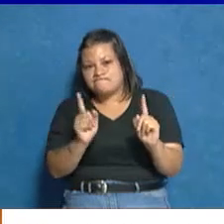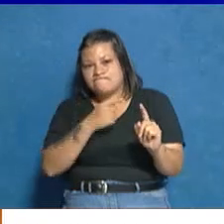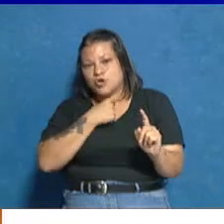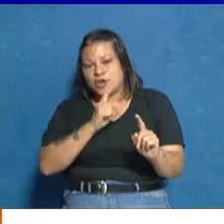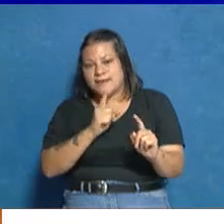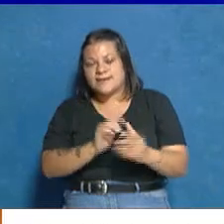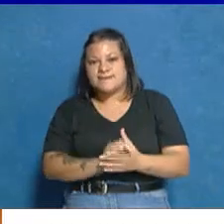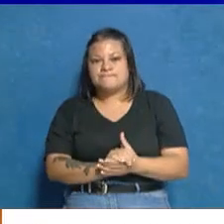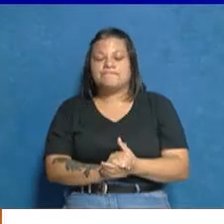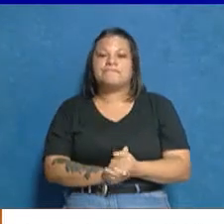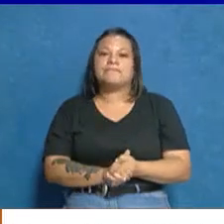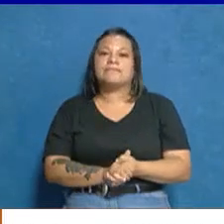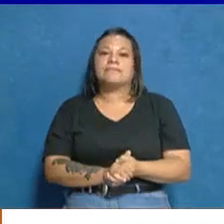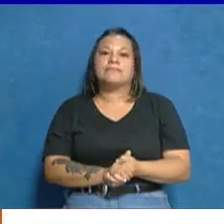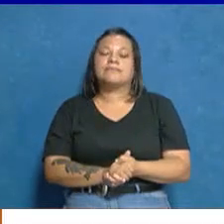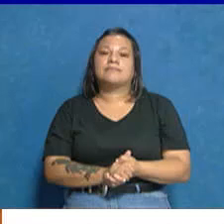Porque